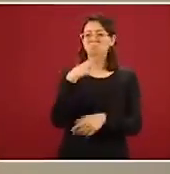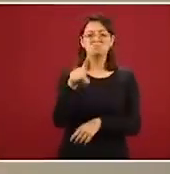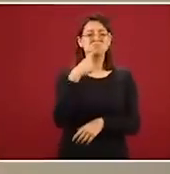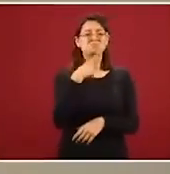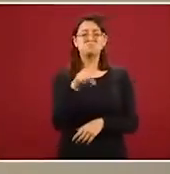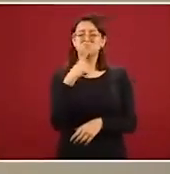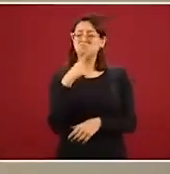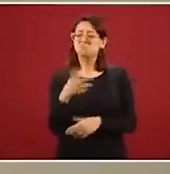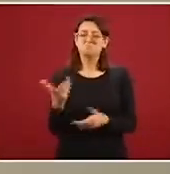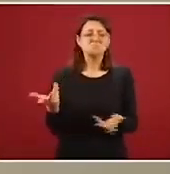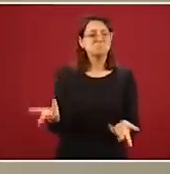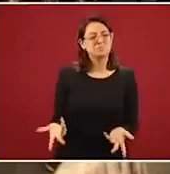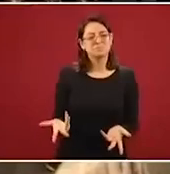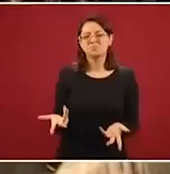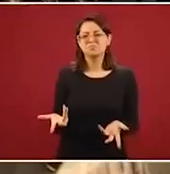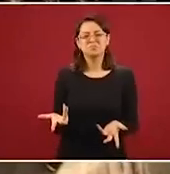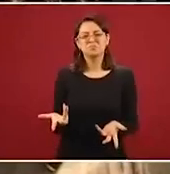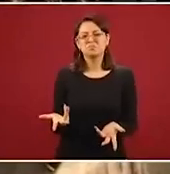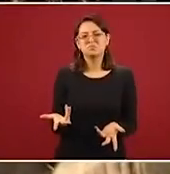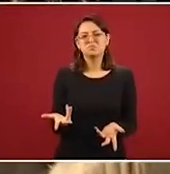tenemos que ir cambiando